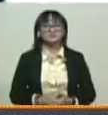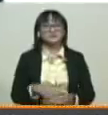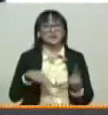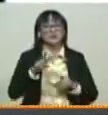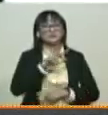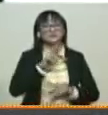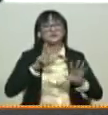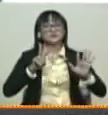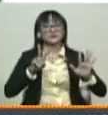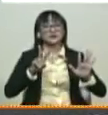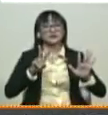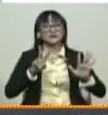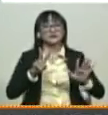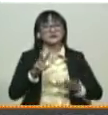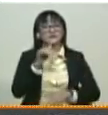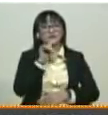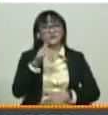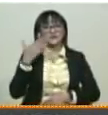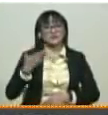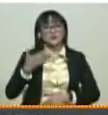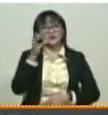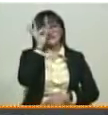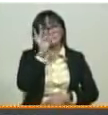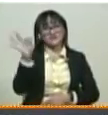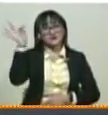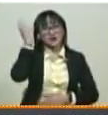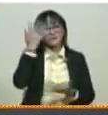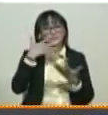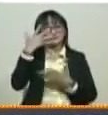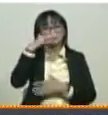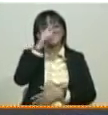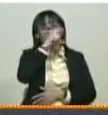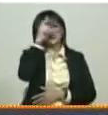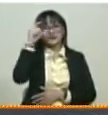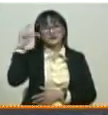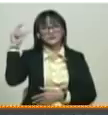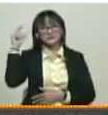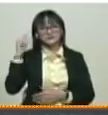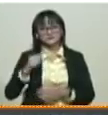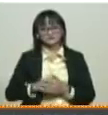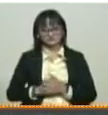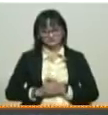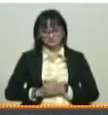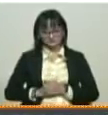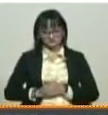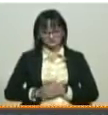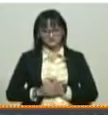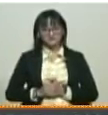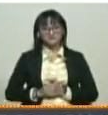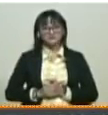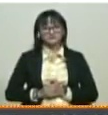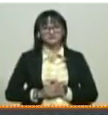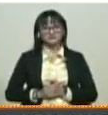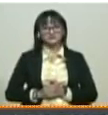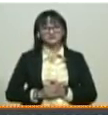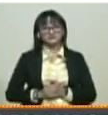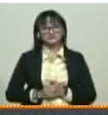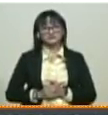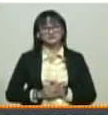12 y 27 minutos de la tarde, escuchamos declaraciones del fiscal general de la República Bolivariana de Venezuela, Tarek William Saab. Un defalco